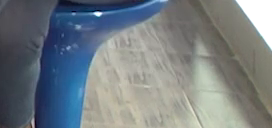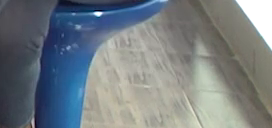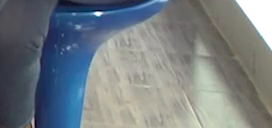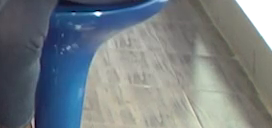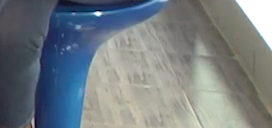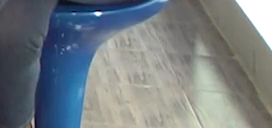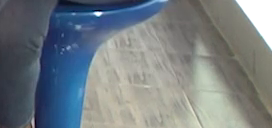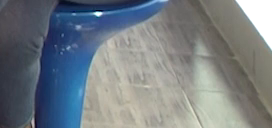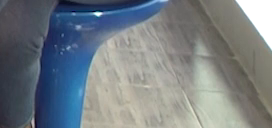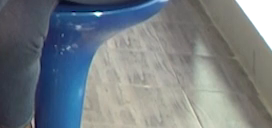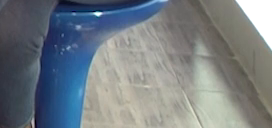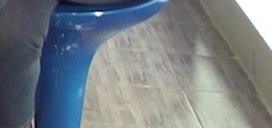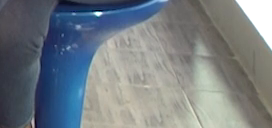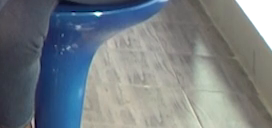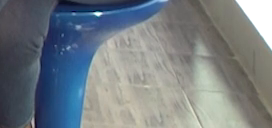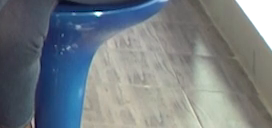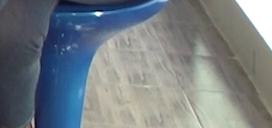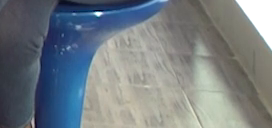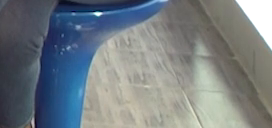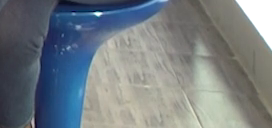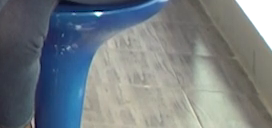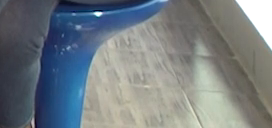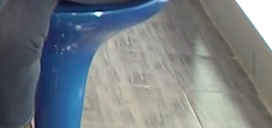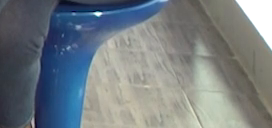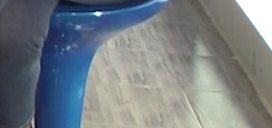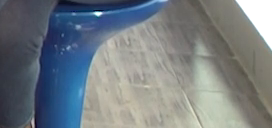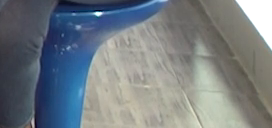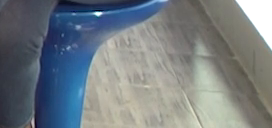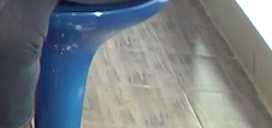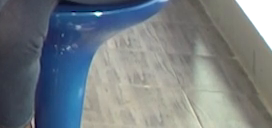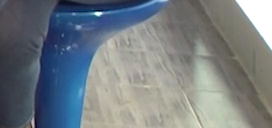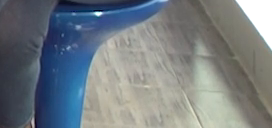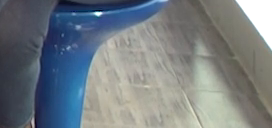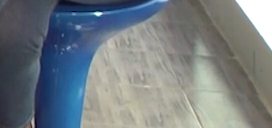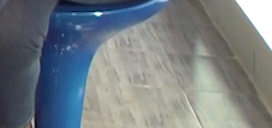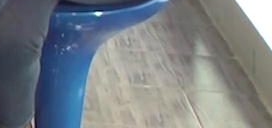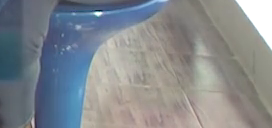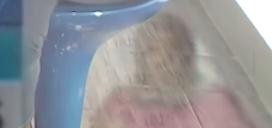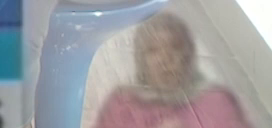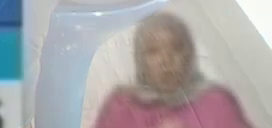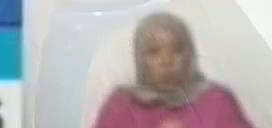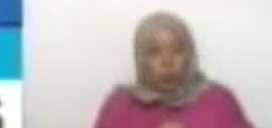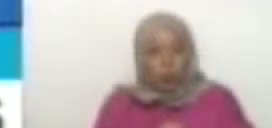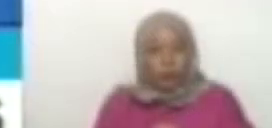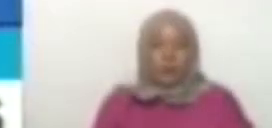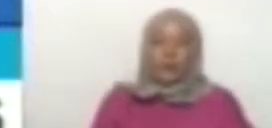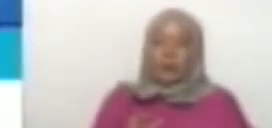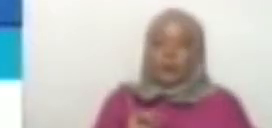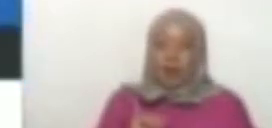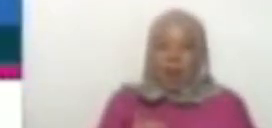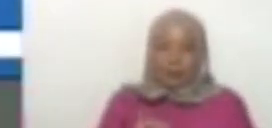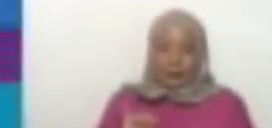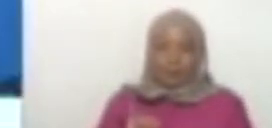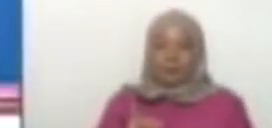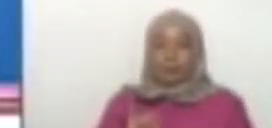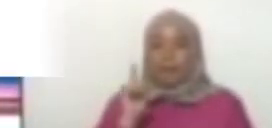Venezuela, esto para la protección recíproca de inversiones. Escuchemos sus declaraciones. Para firmar,